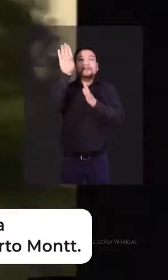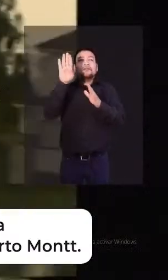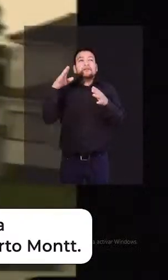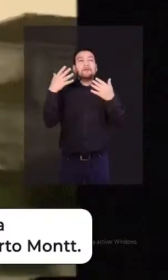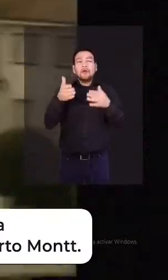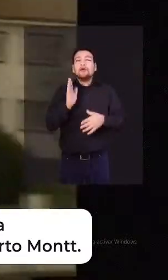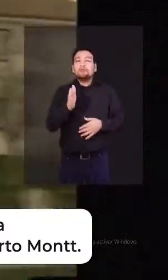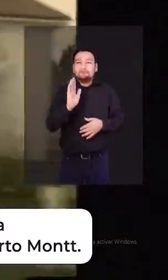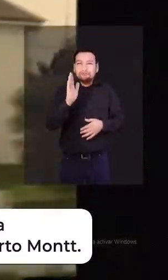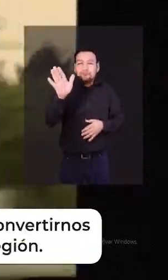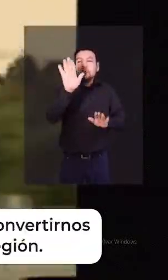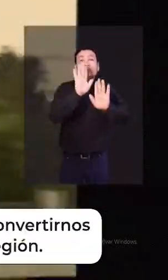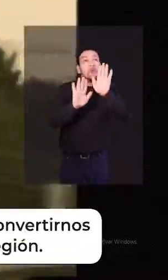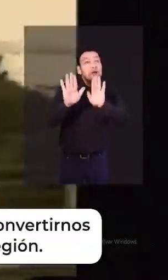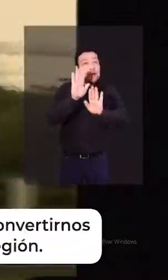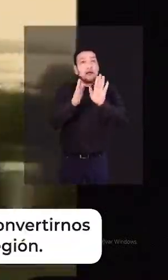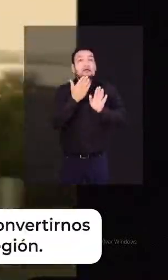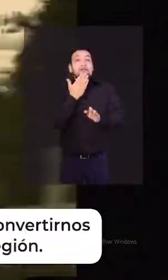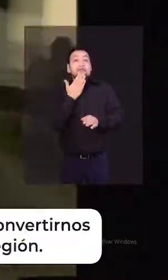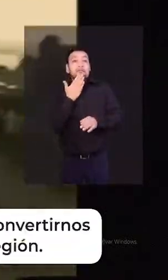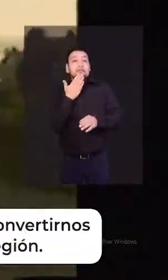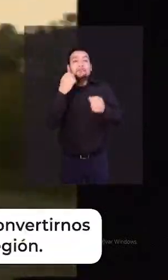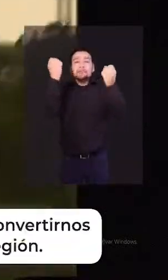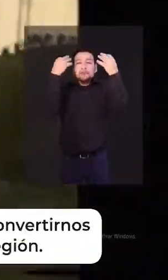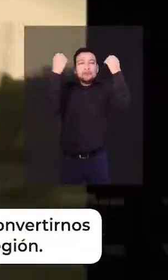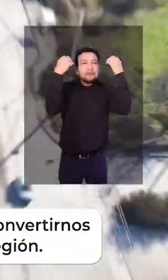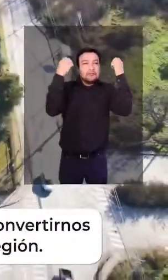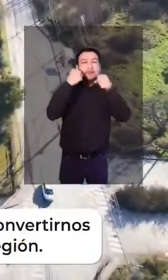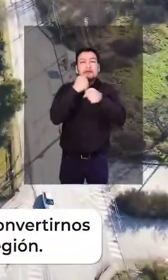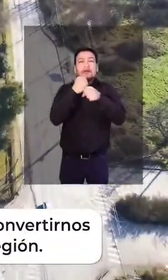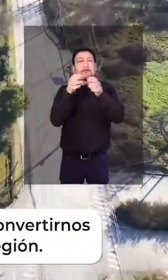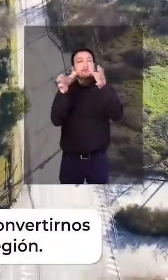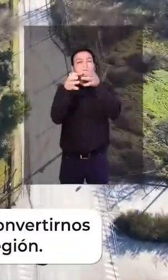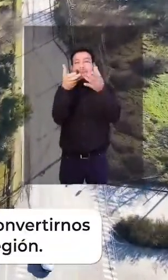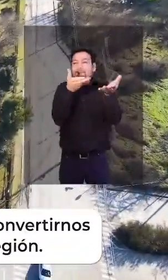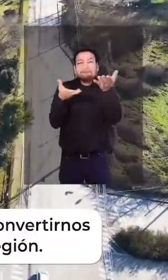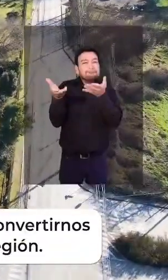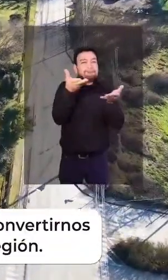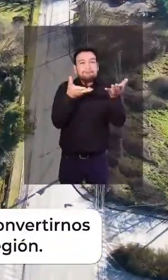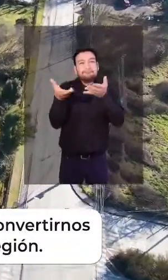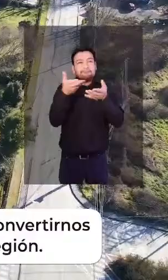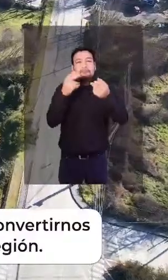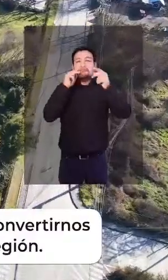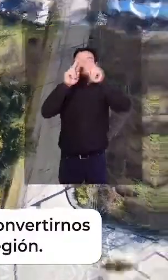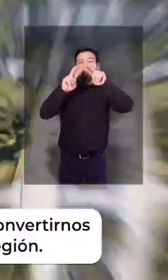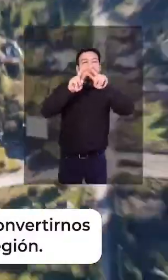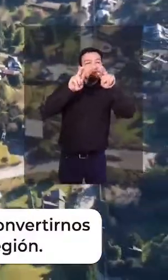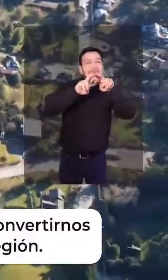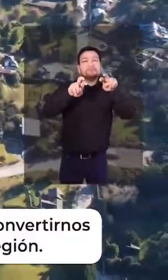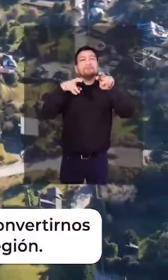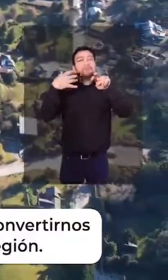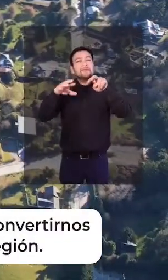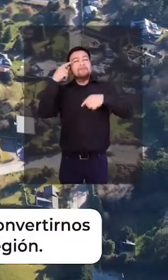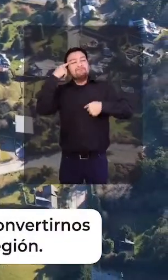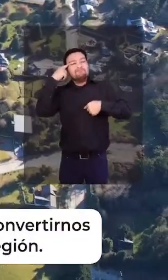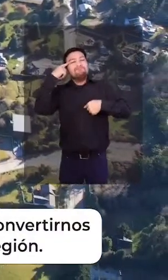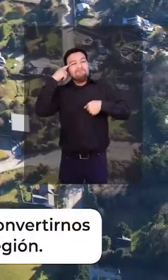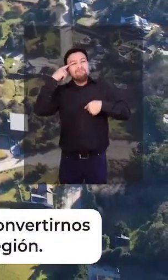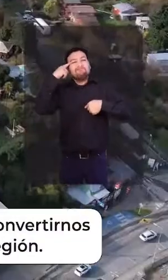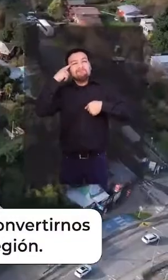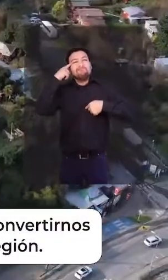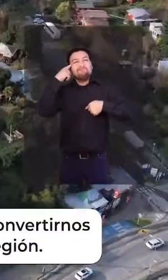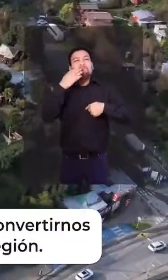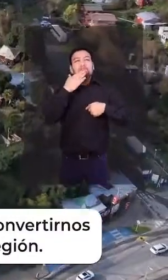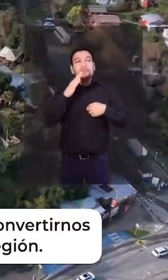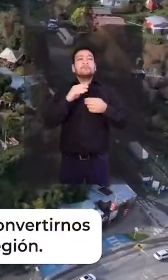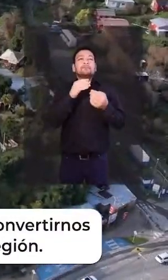puertas en Puerto Montt. Desde entonces, hemos crecido y evolucionado para convertirnos en la mejor opción de